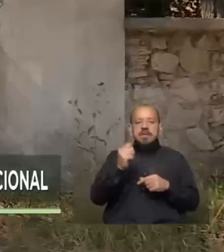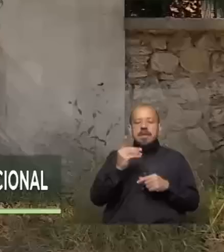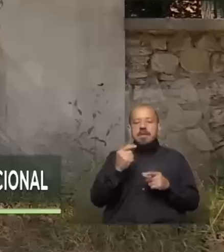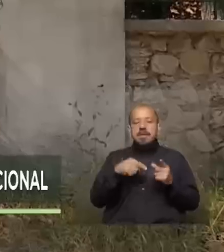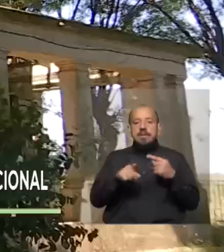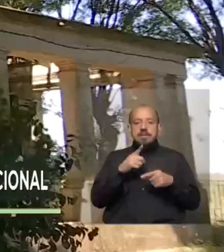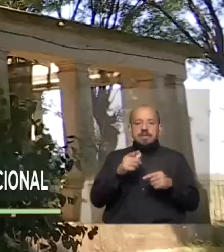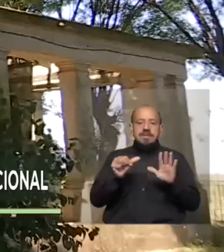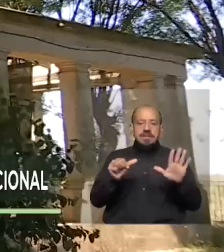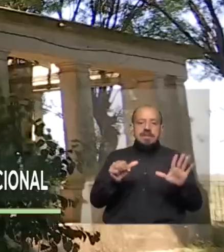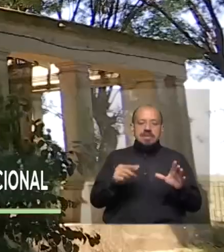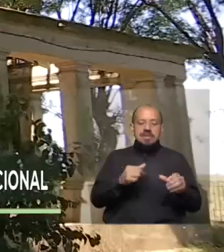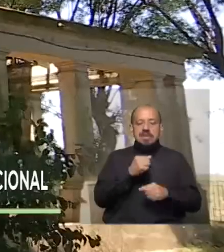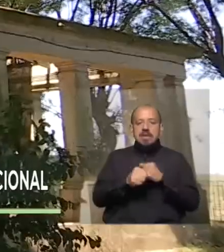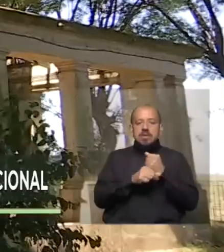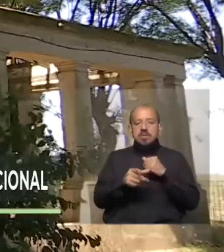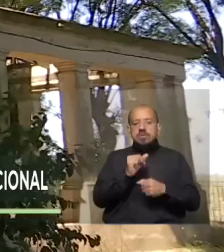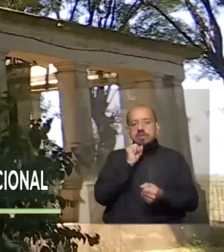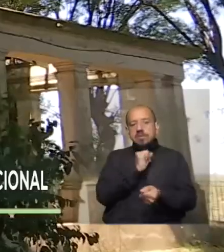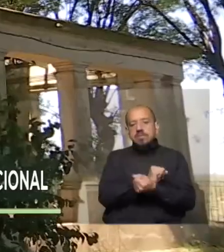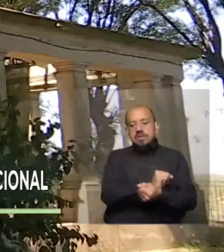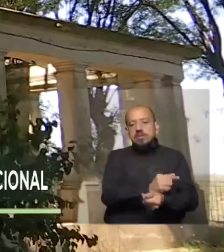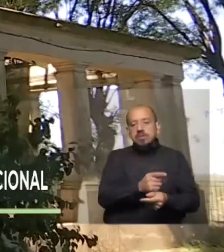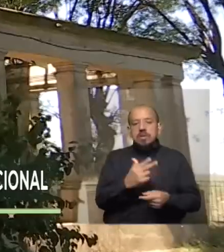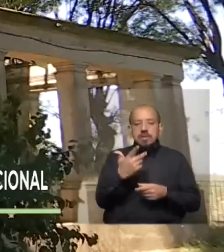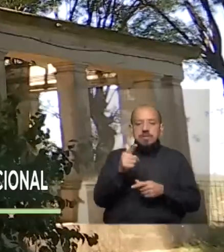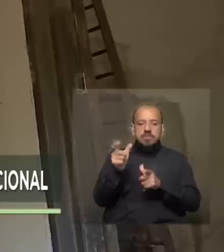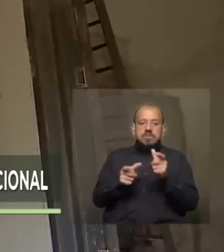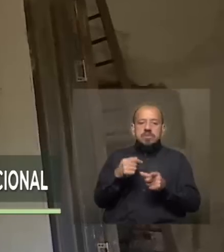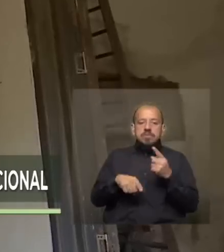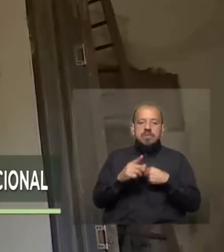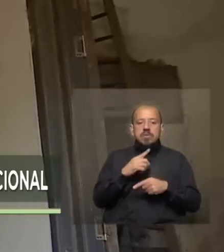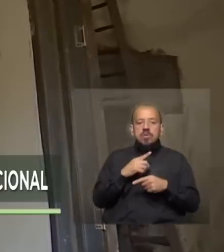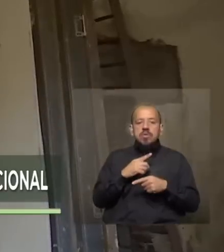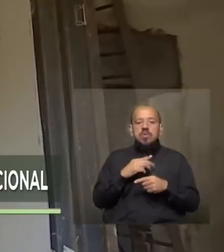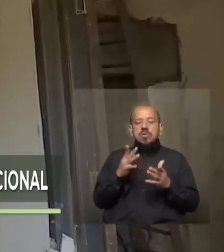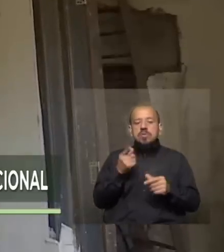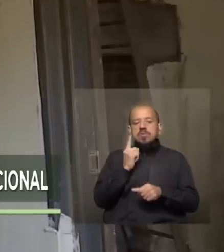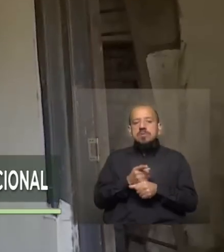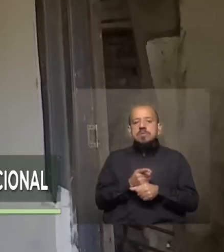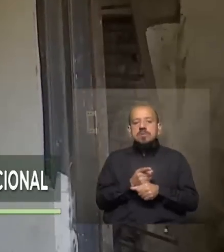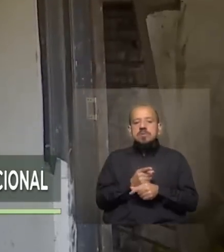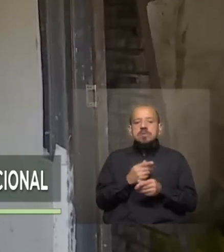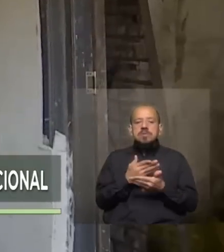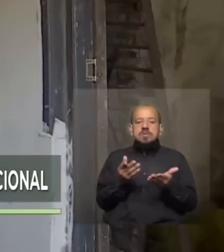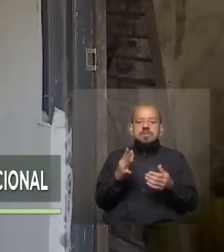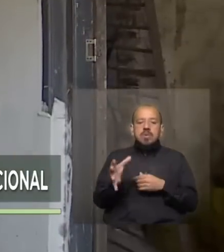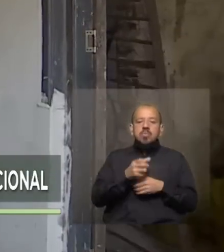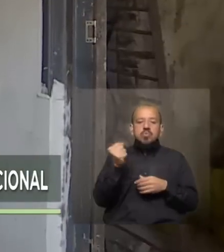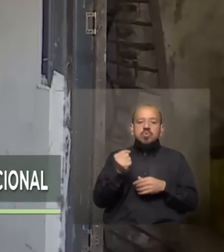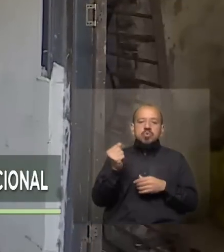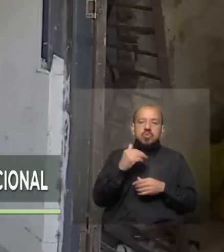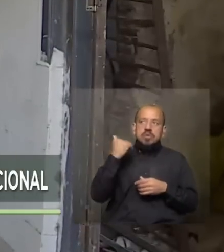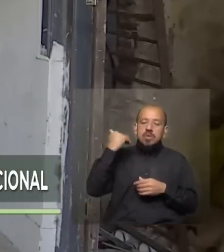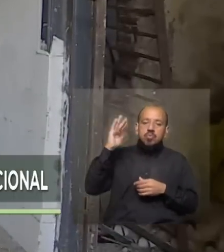estado fue penado con seis años de prisión por torturas sufridas a tres víctimas pero el delito por el que se lo condenó fue encubrimiento y abuso de autoridad